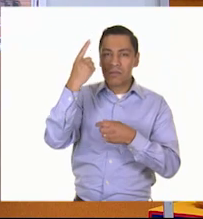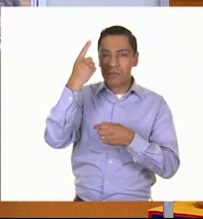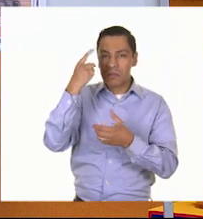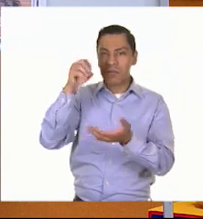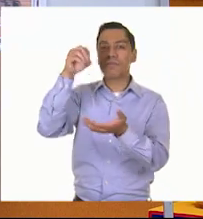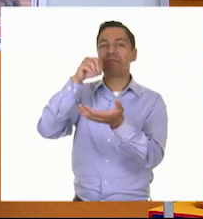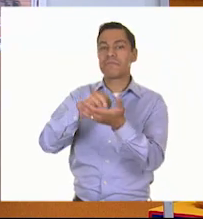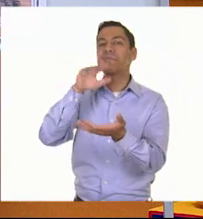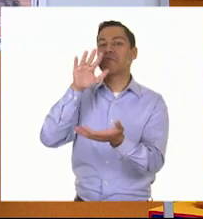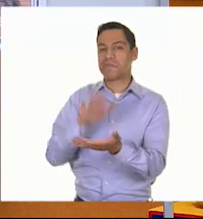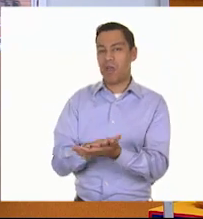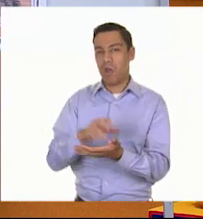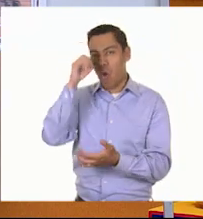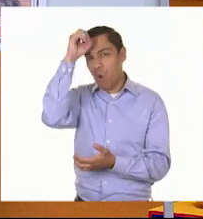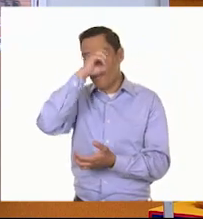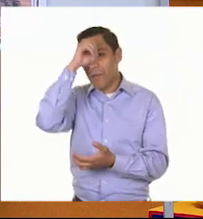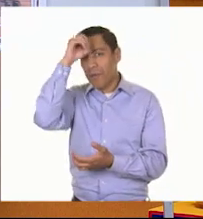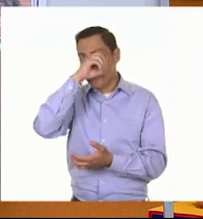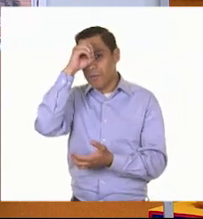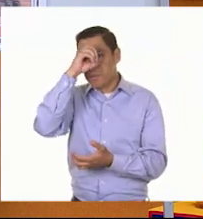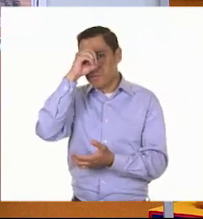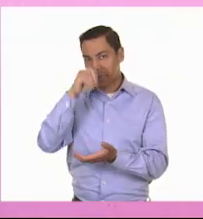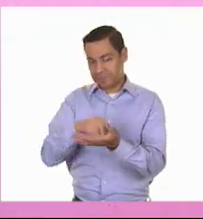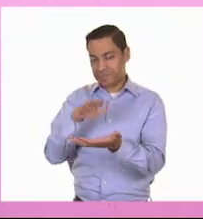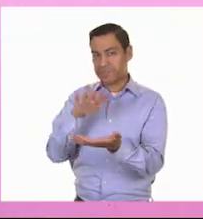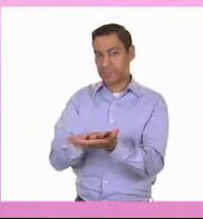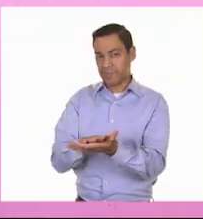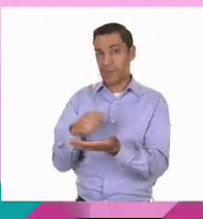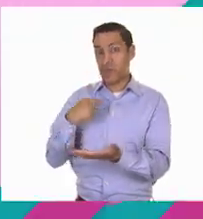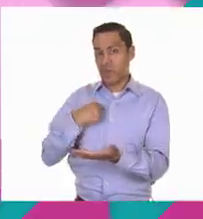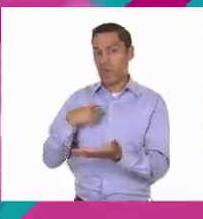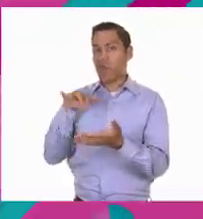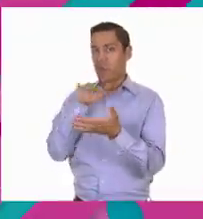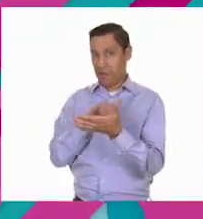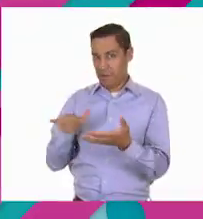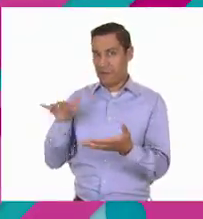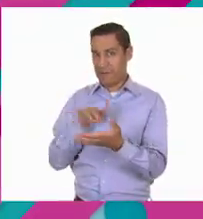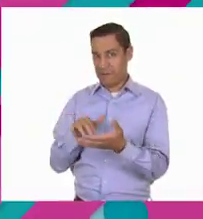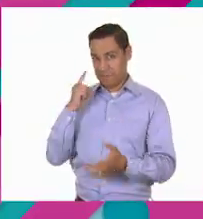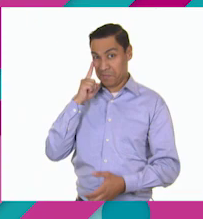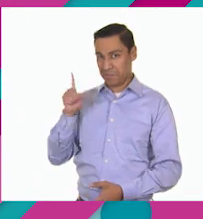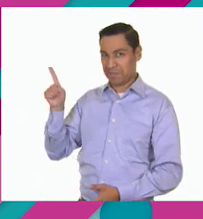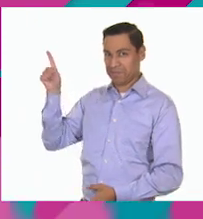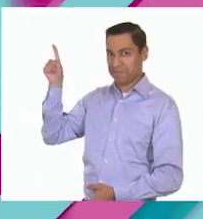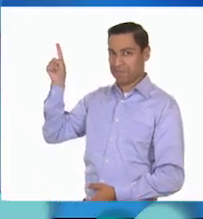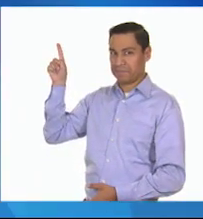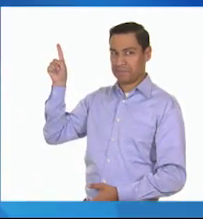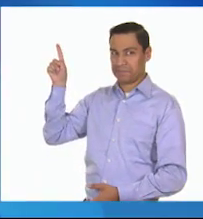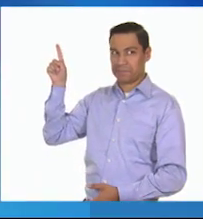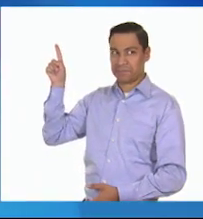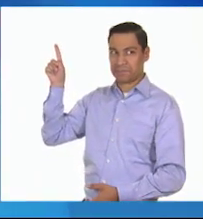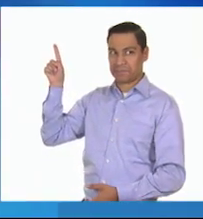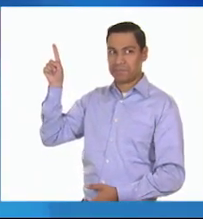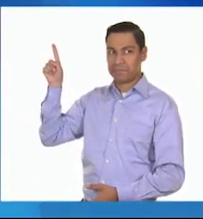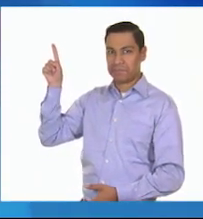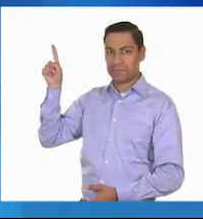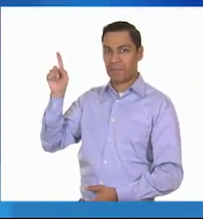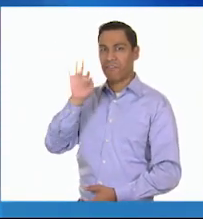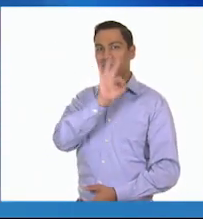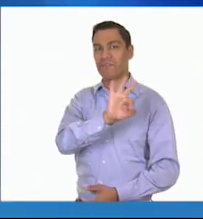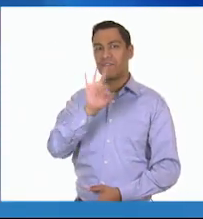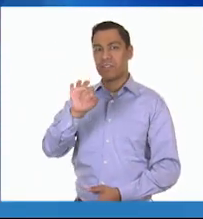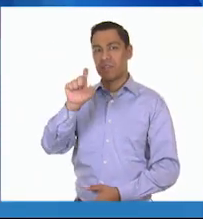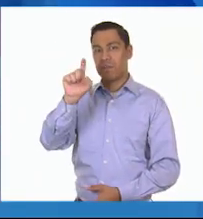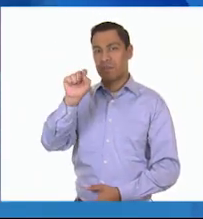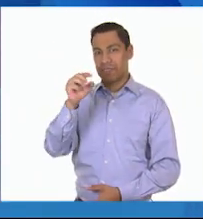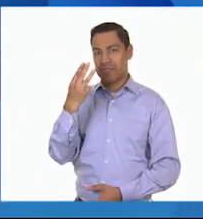sus opiniones. ¿Me ayudas a leerla? ¡Claro que sí! A ver, vamos a ver. El Perico,